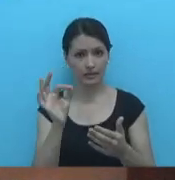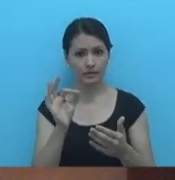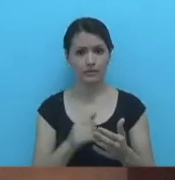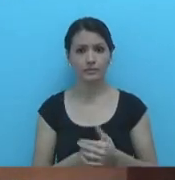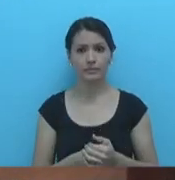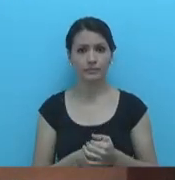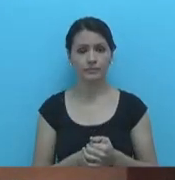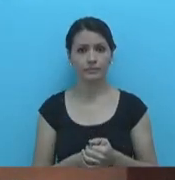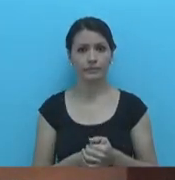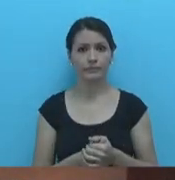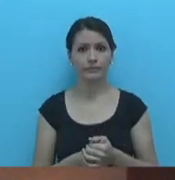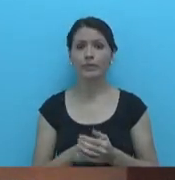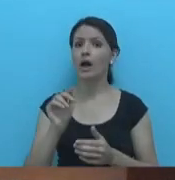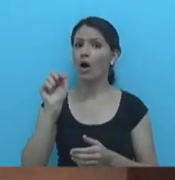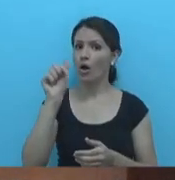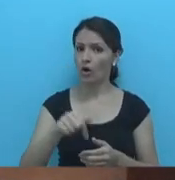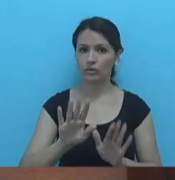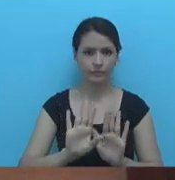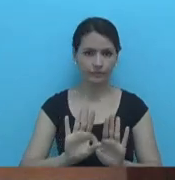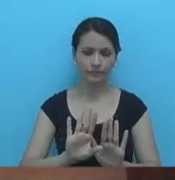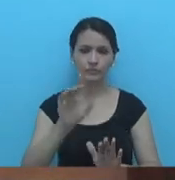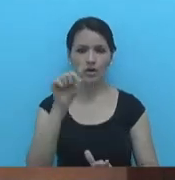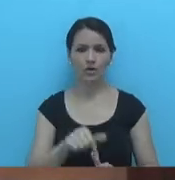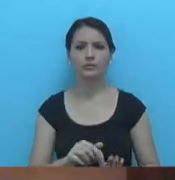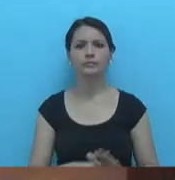Ah, ¿teníamos preferencia para esta sesión? Lo vemos en preferencias.